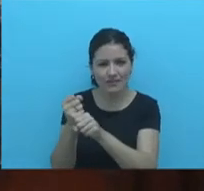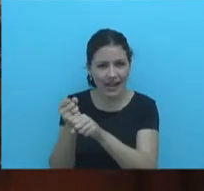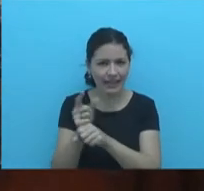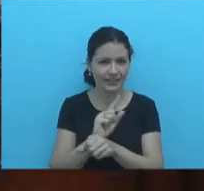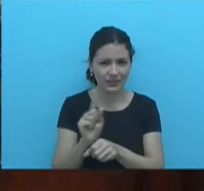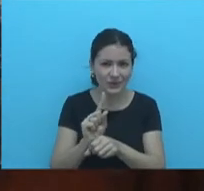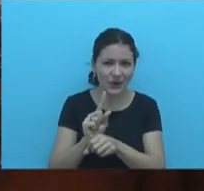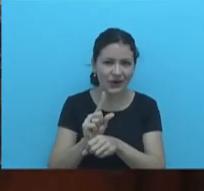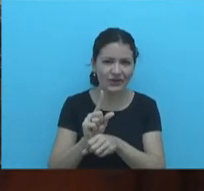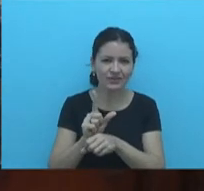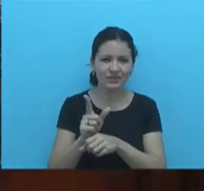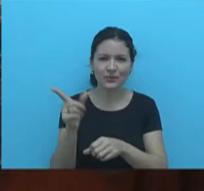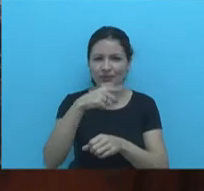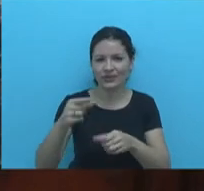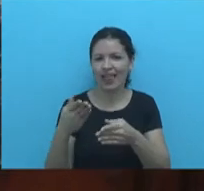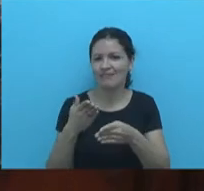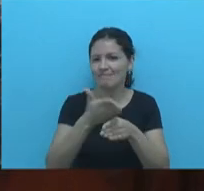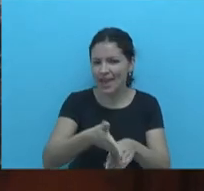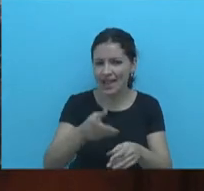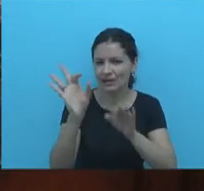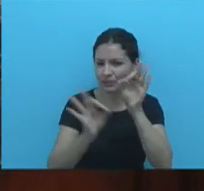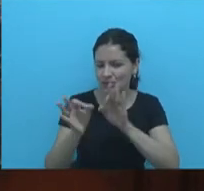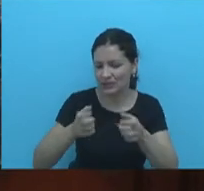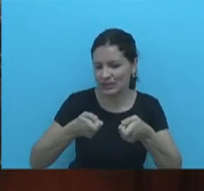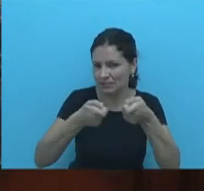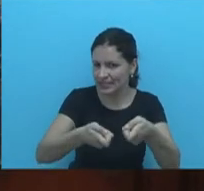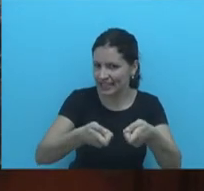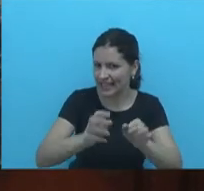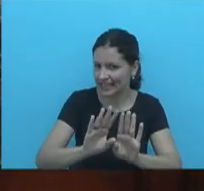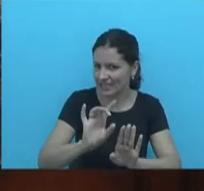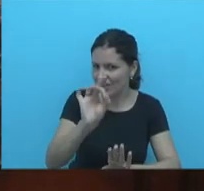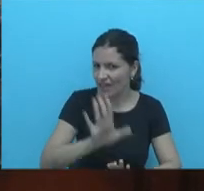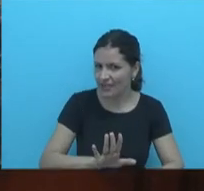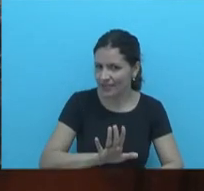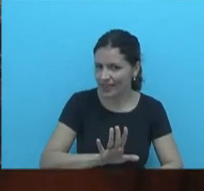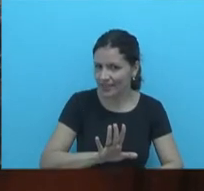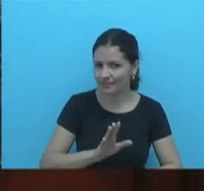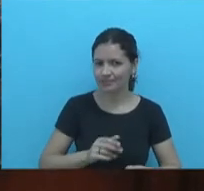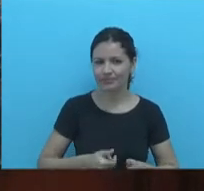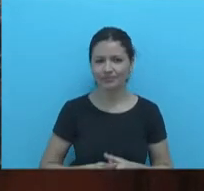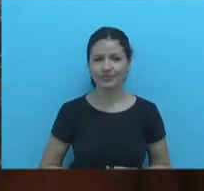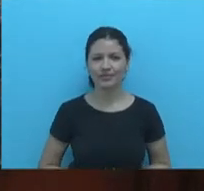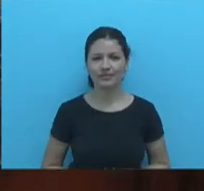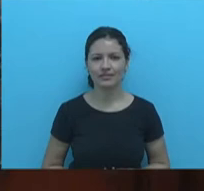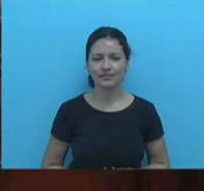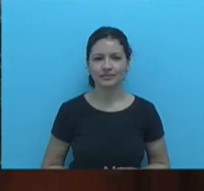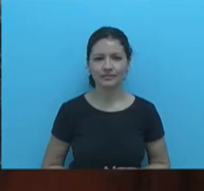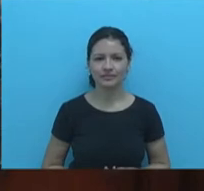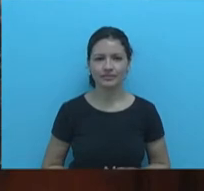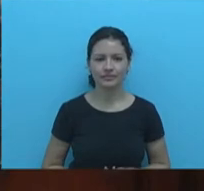ya venimos al pleno acá, al plenario, a poner a consideración el proyecto.